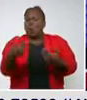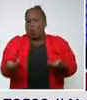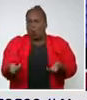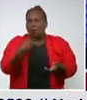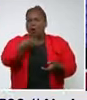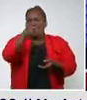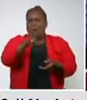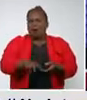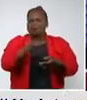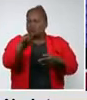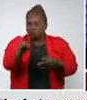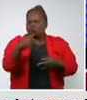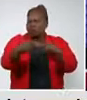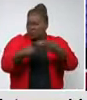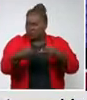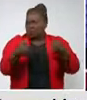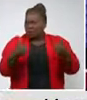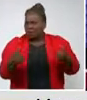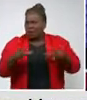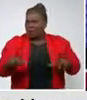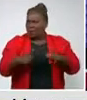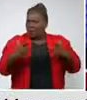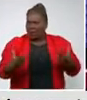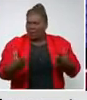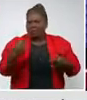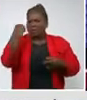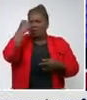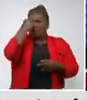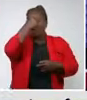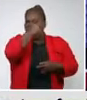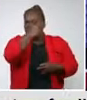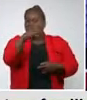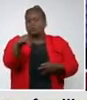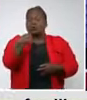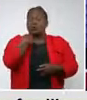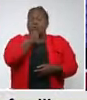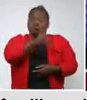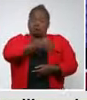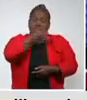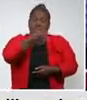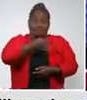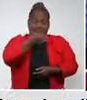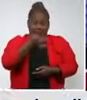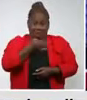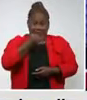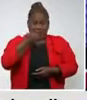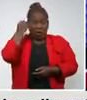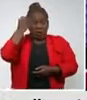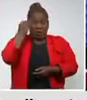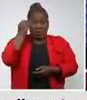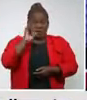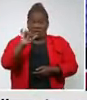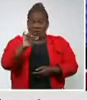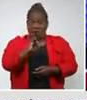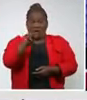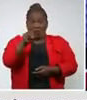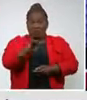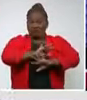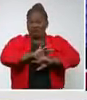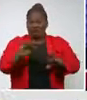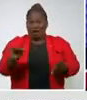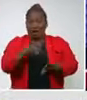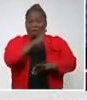aplicación. Esto yo quiero alertar, no vaya a ser que se piense como con la vacuna, no, ya